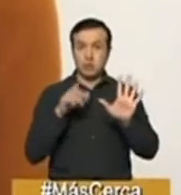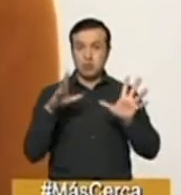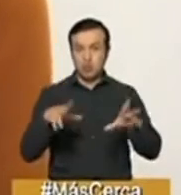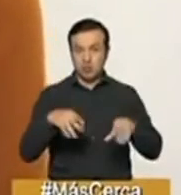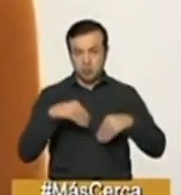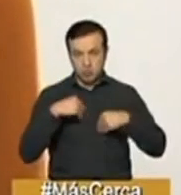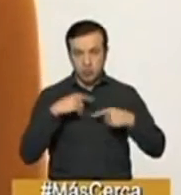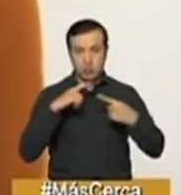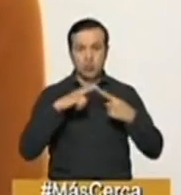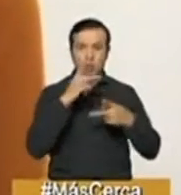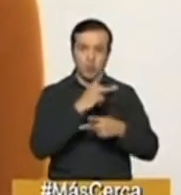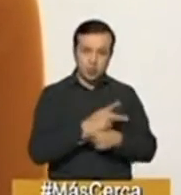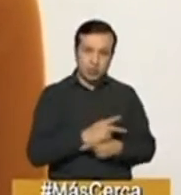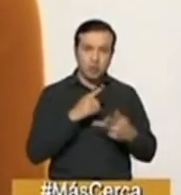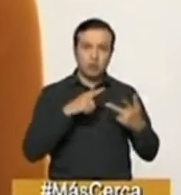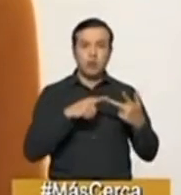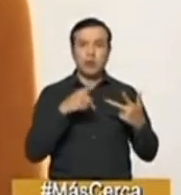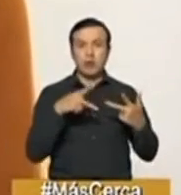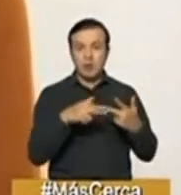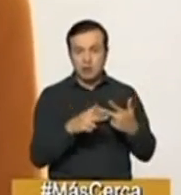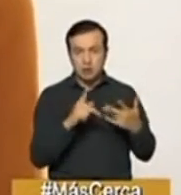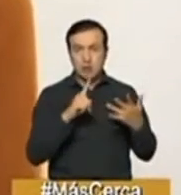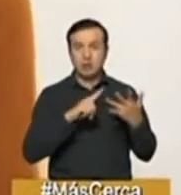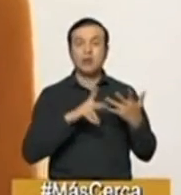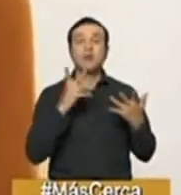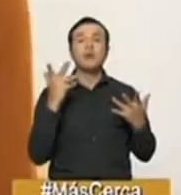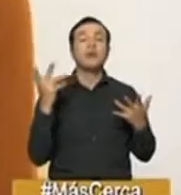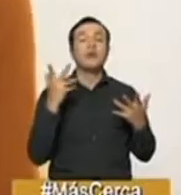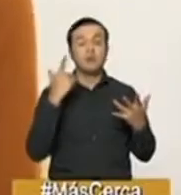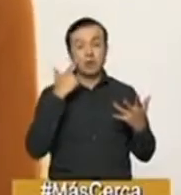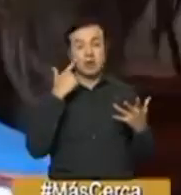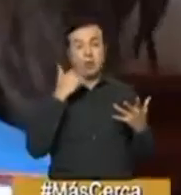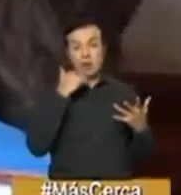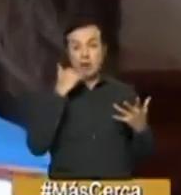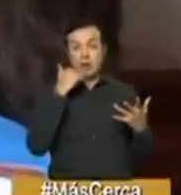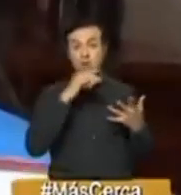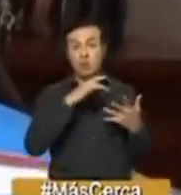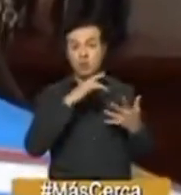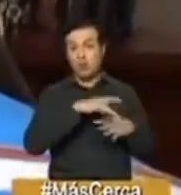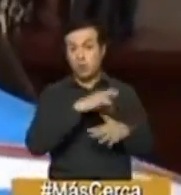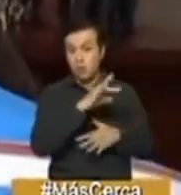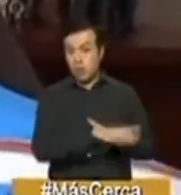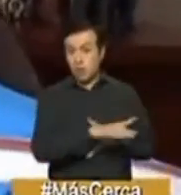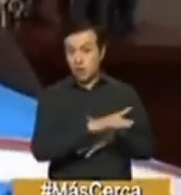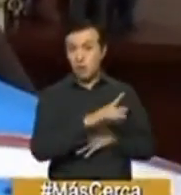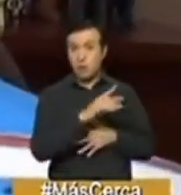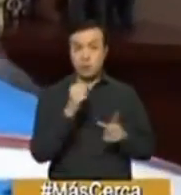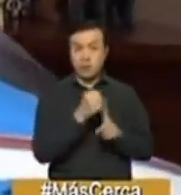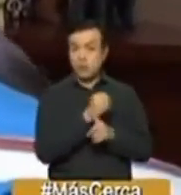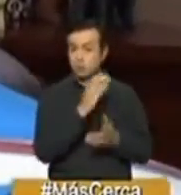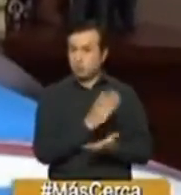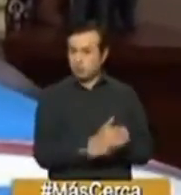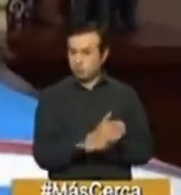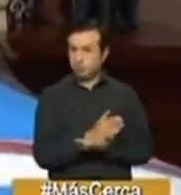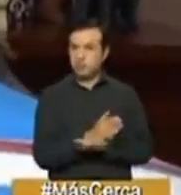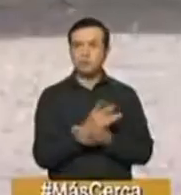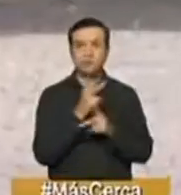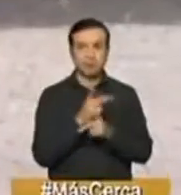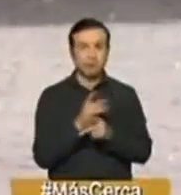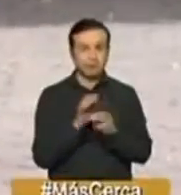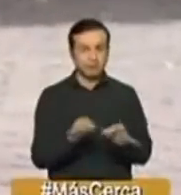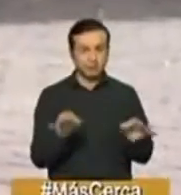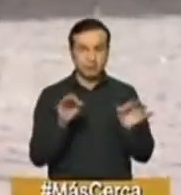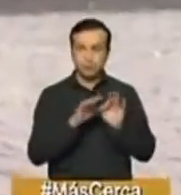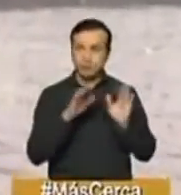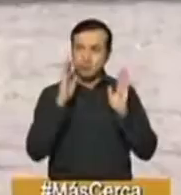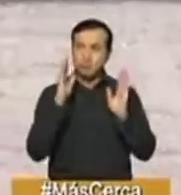adoptar, cuidar, esterilizar, no abandonar y cuidarlos de cualquier maltrato. En esta campaña se trabajará en los ejes de protección, con